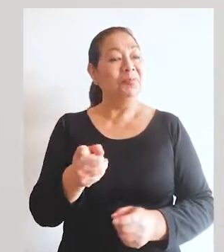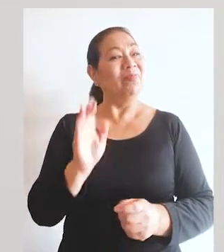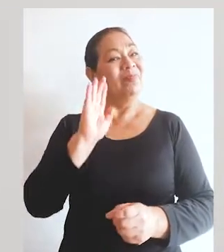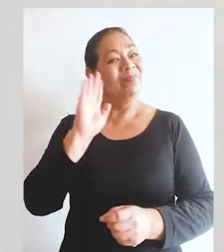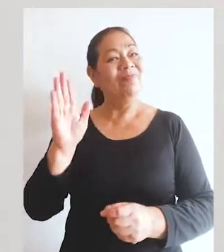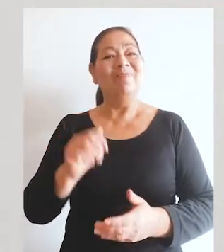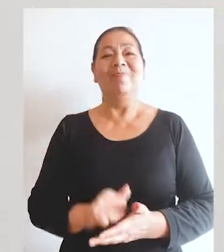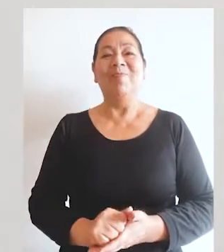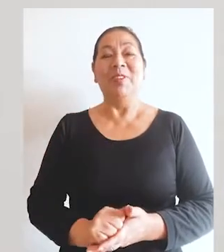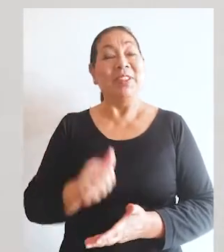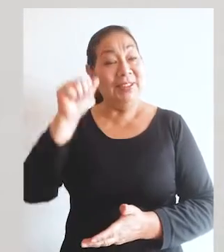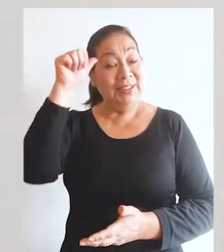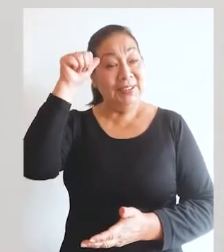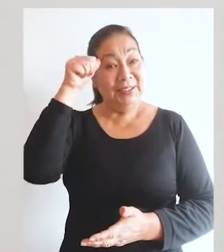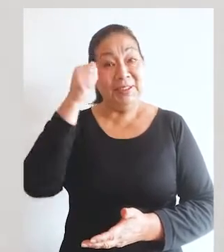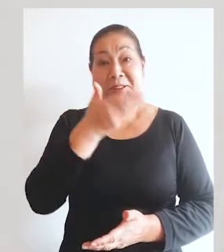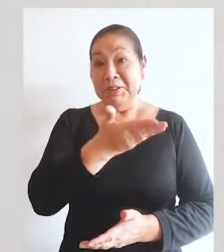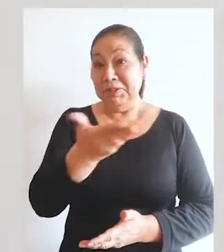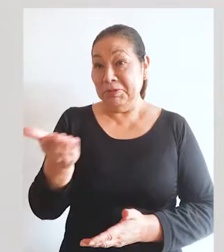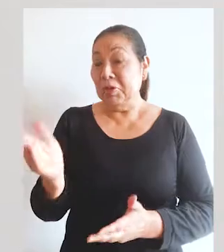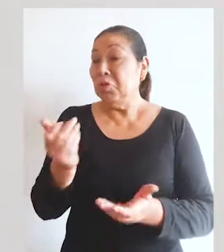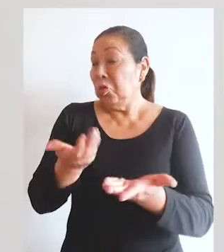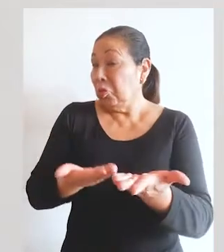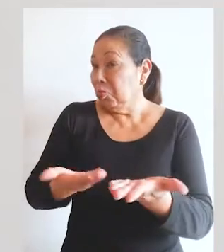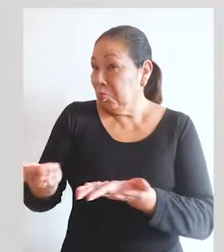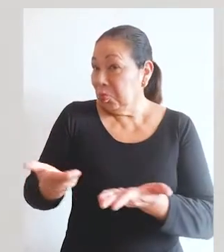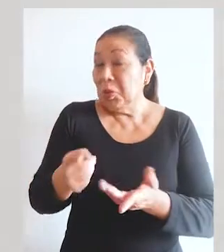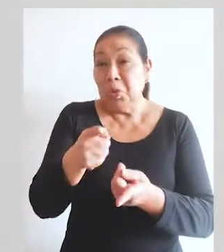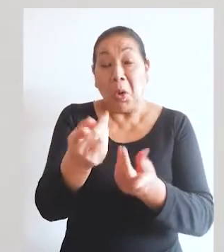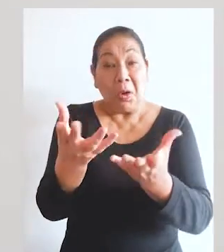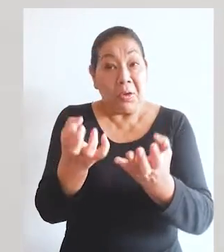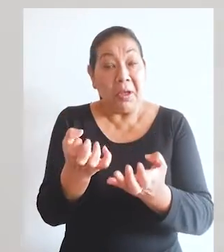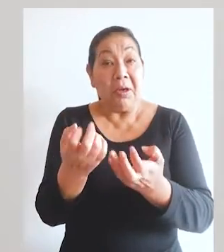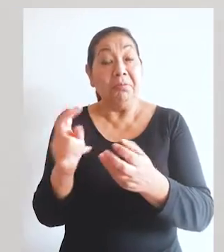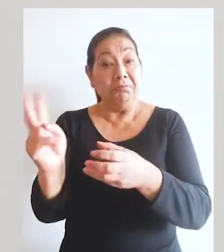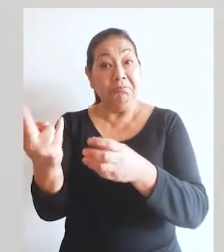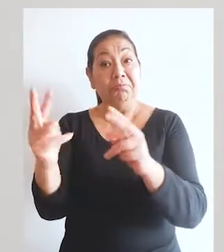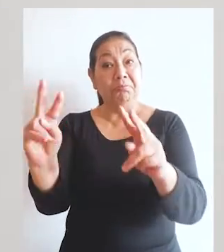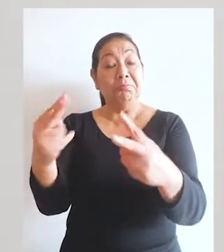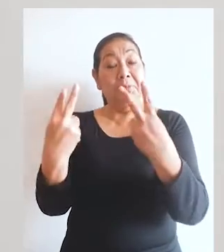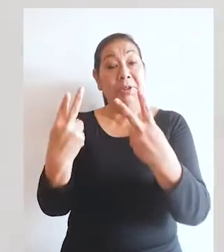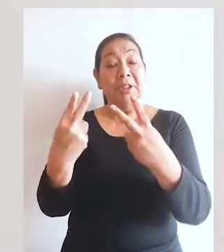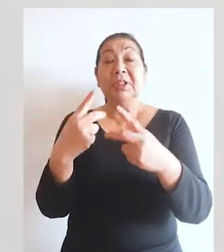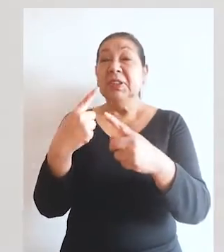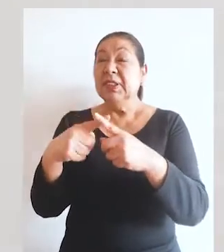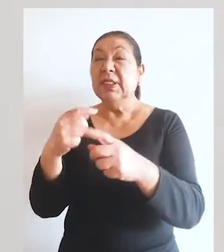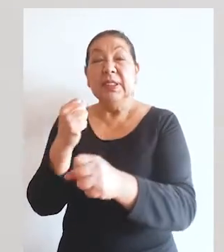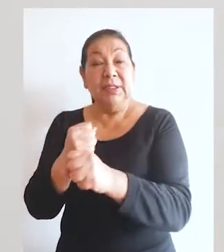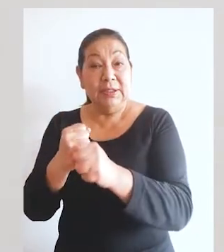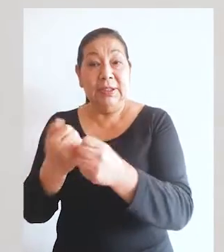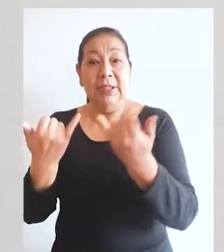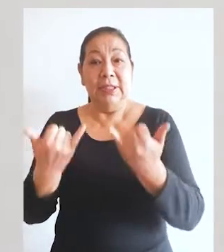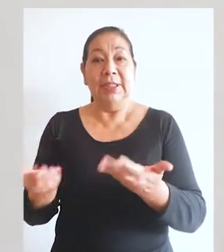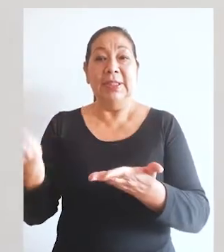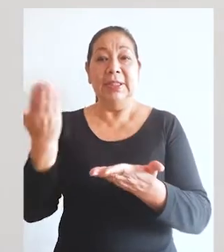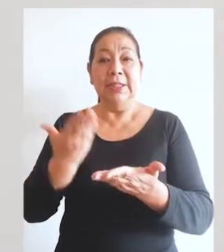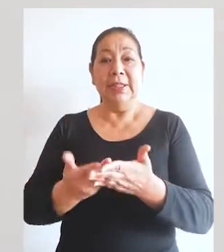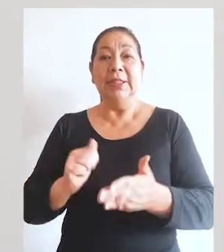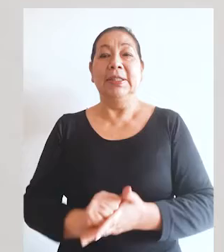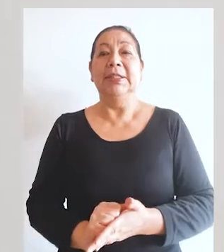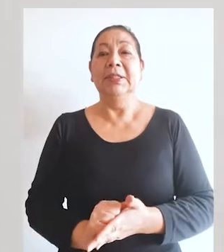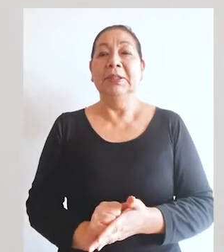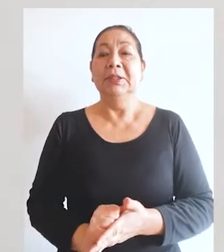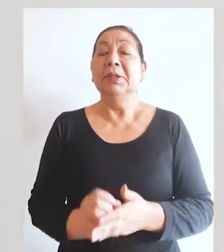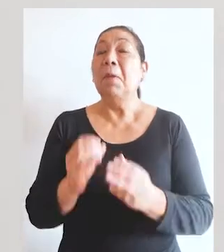Nos despedimos. Recuerda que estamos a tu servicio y que si deseas estar al tanto de las acciones que realiza el